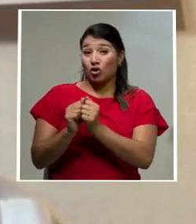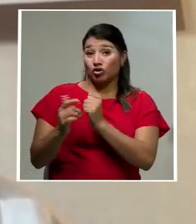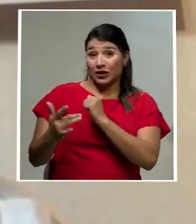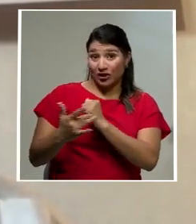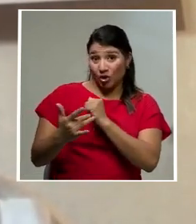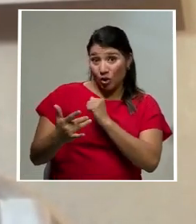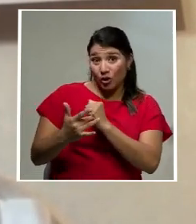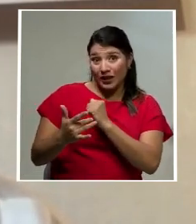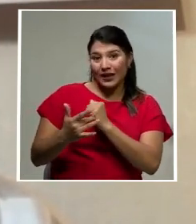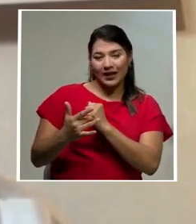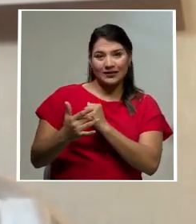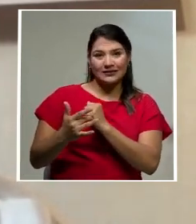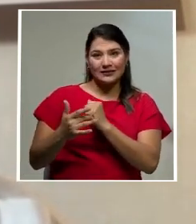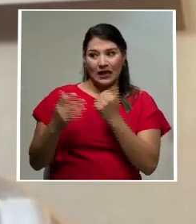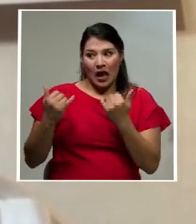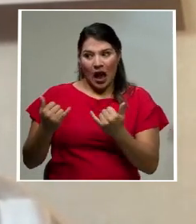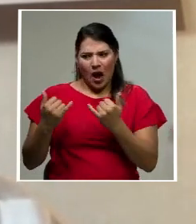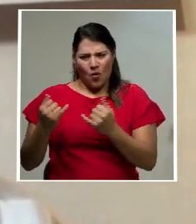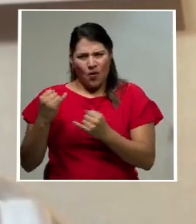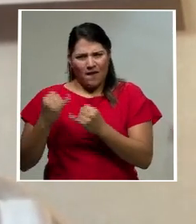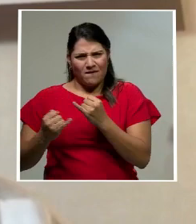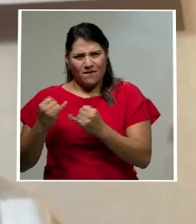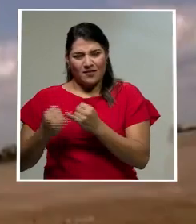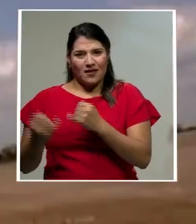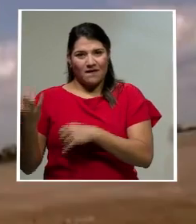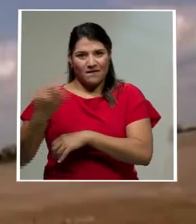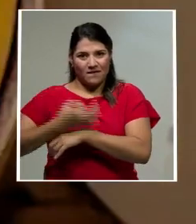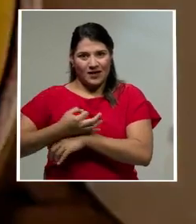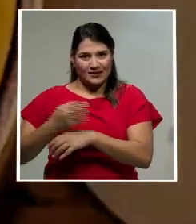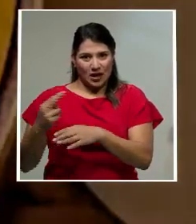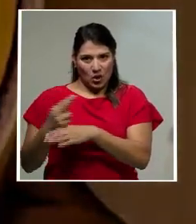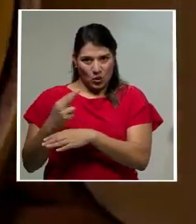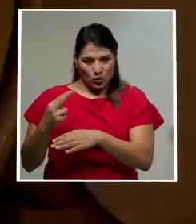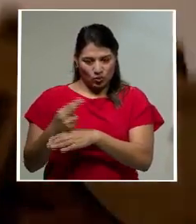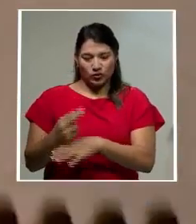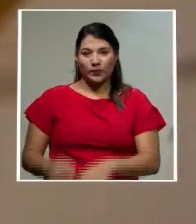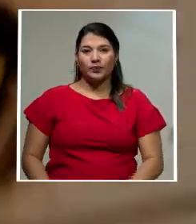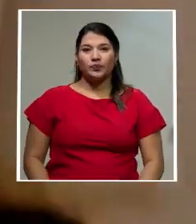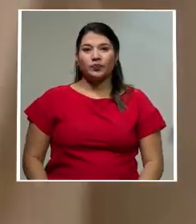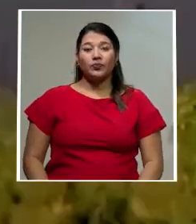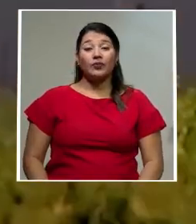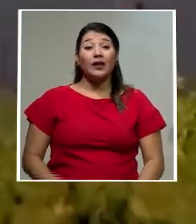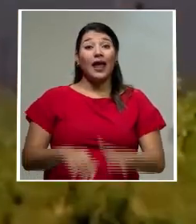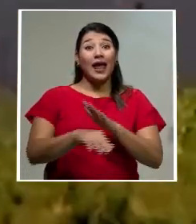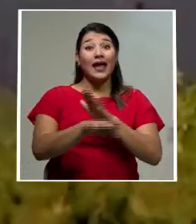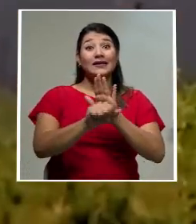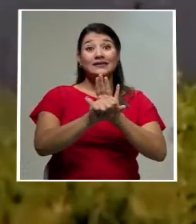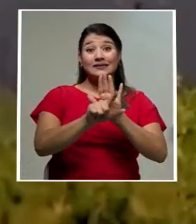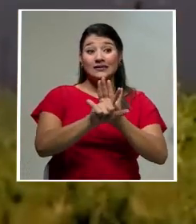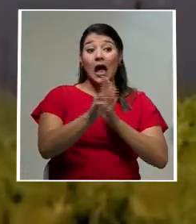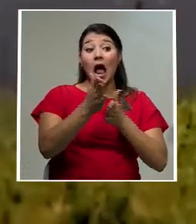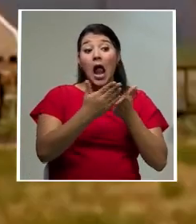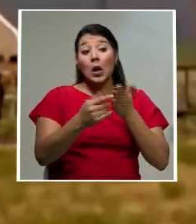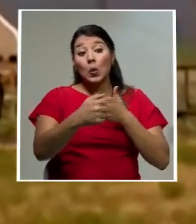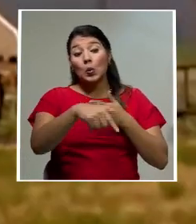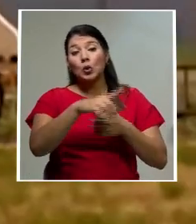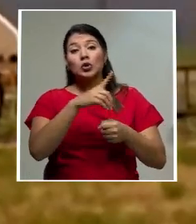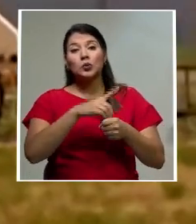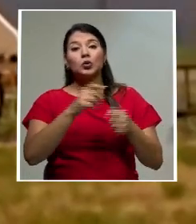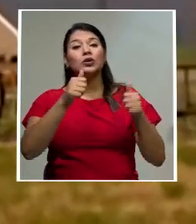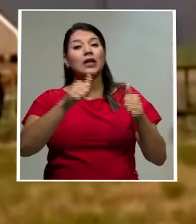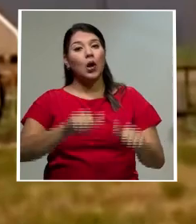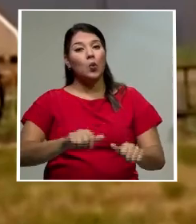de vencimiento a nivel global. Desde el Congreso, un grupo de diputados apoyan la iniciativa, aunque consideran que